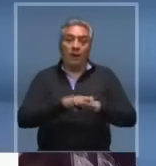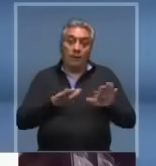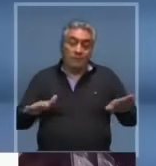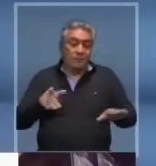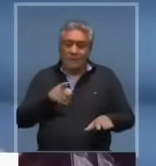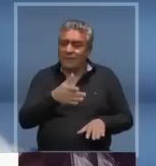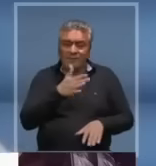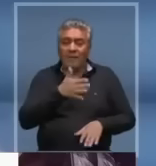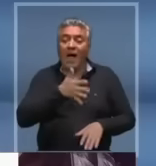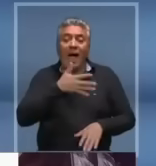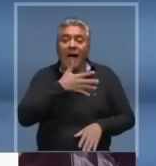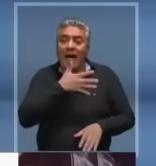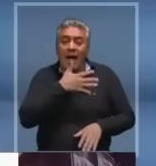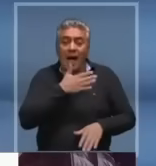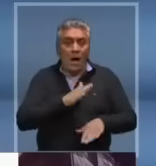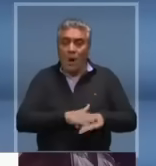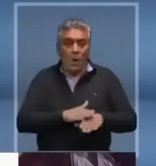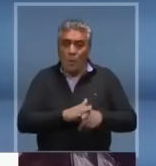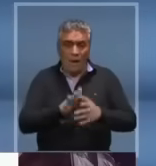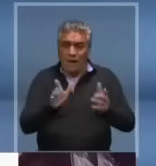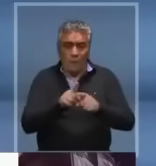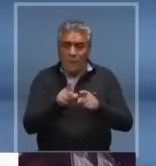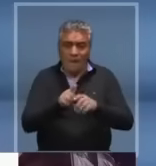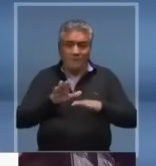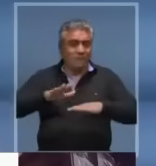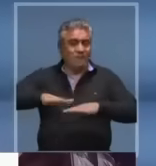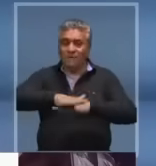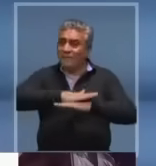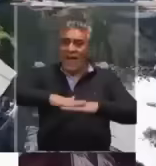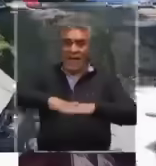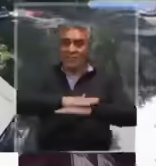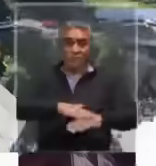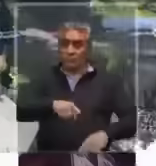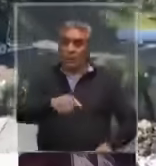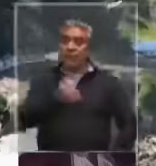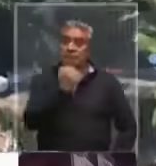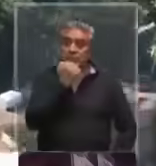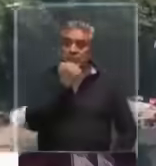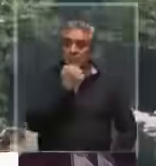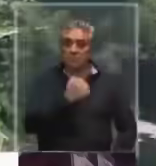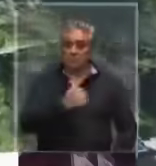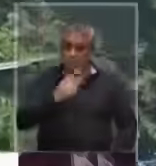hidrología básica y son errores que no pueden volver a ocurrir en Chile.